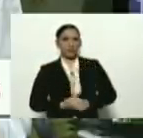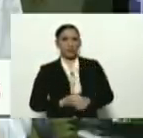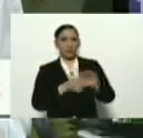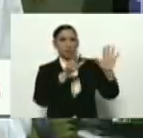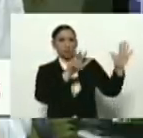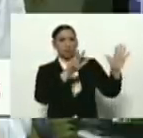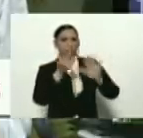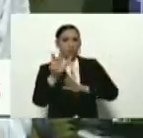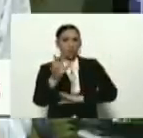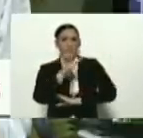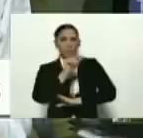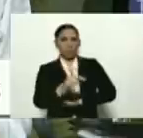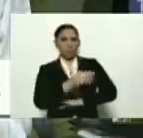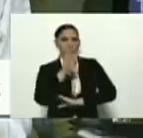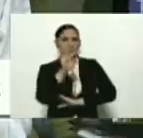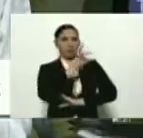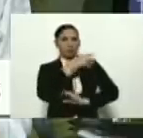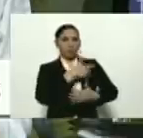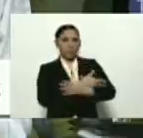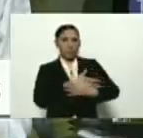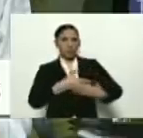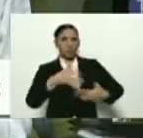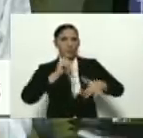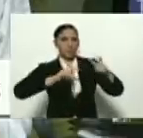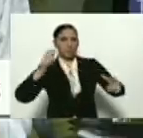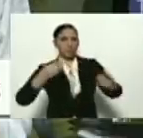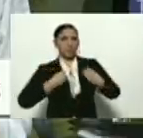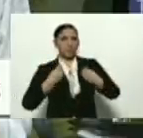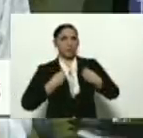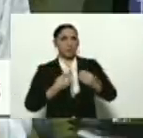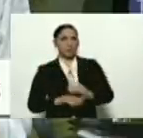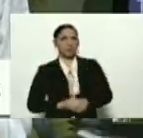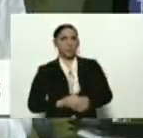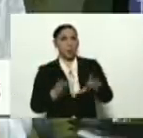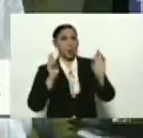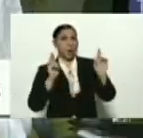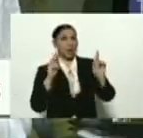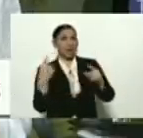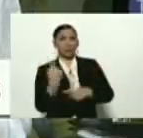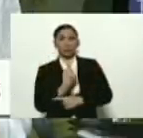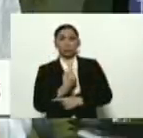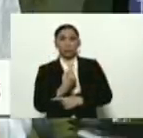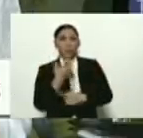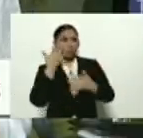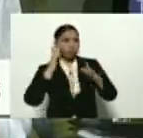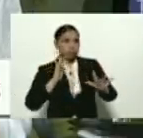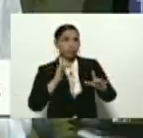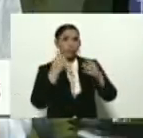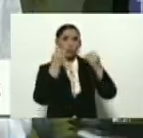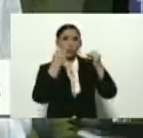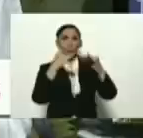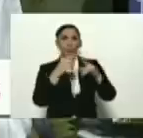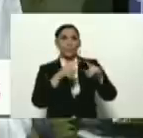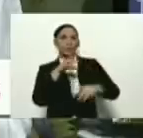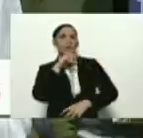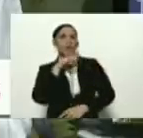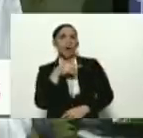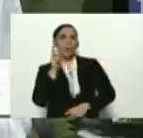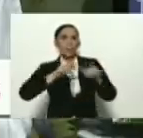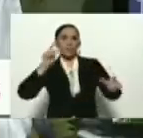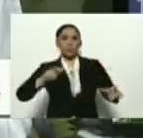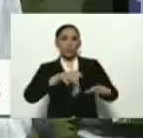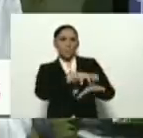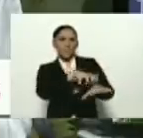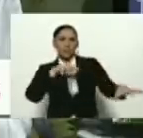83.4 millones de habitantes. Ojalá fueran solo números, pero hablamos de seres humanos. Millones